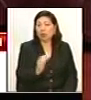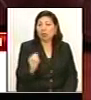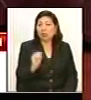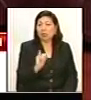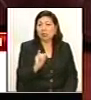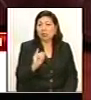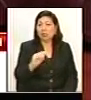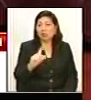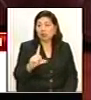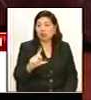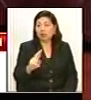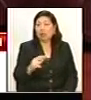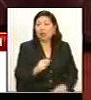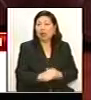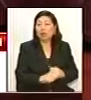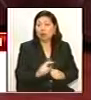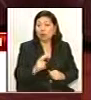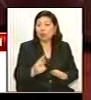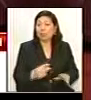el